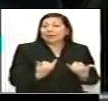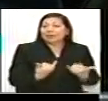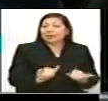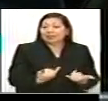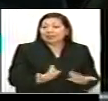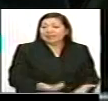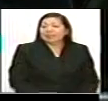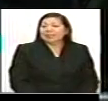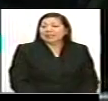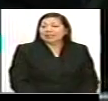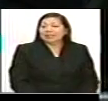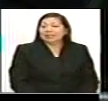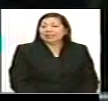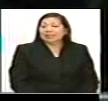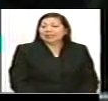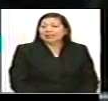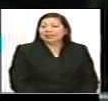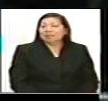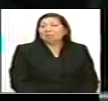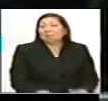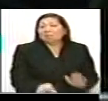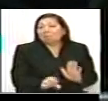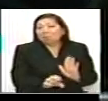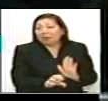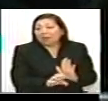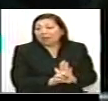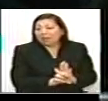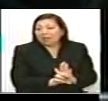función. Decir, por ejemplo,